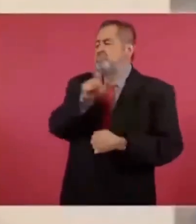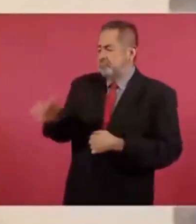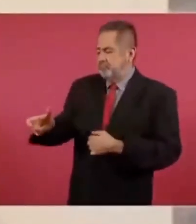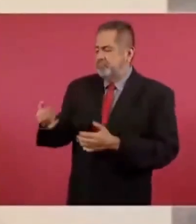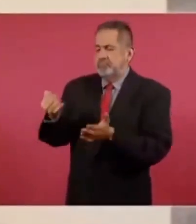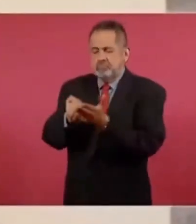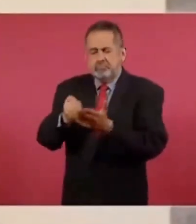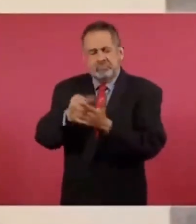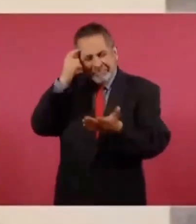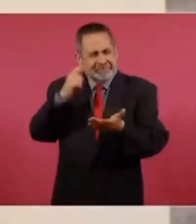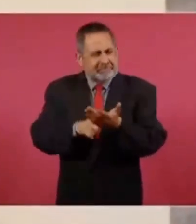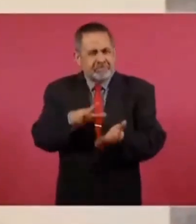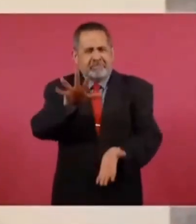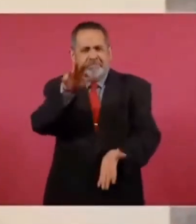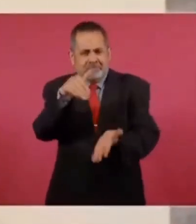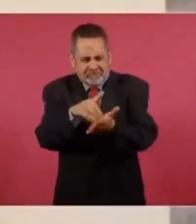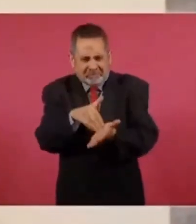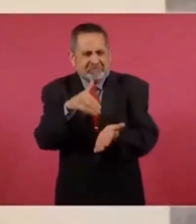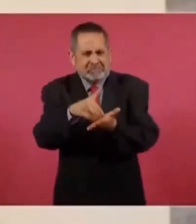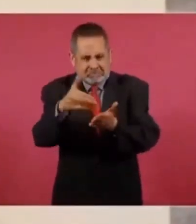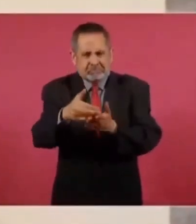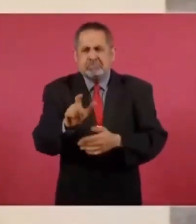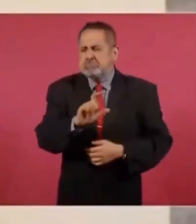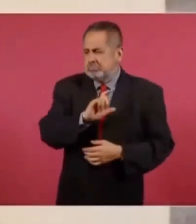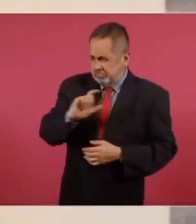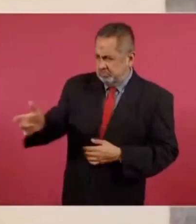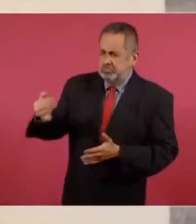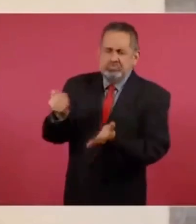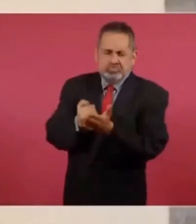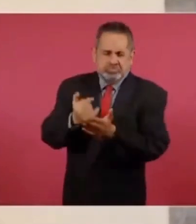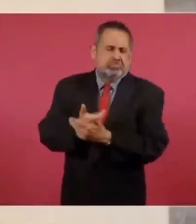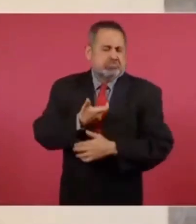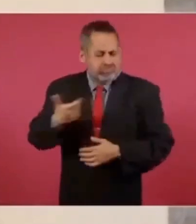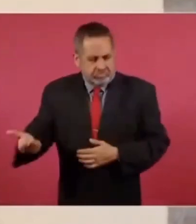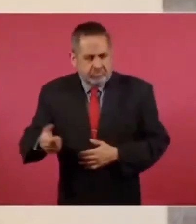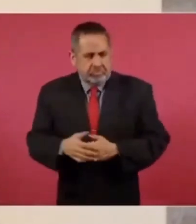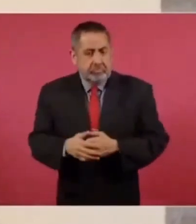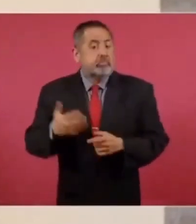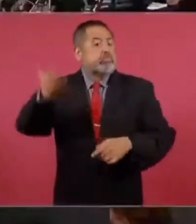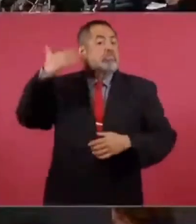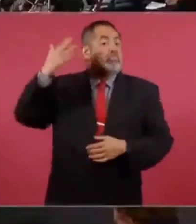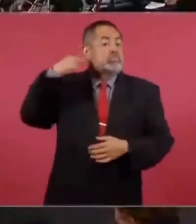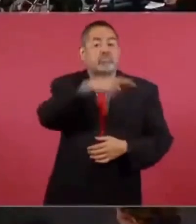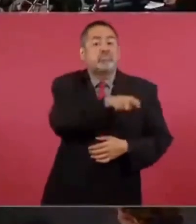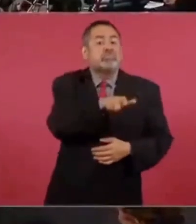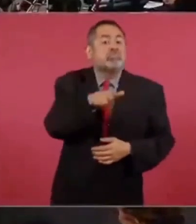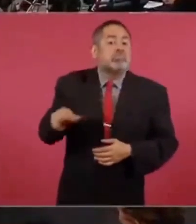creo que 5,000 millones de pesos de impuestos. Y antes Televisa no pagaba